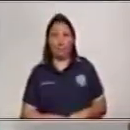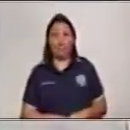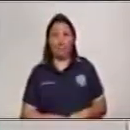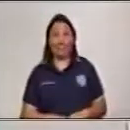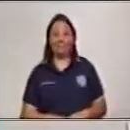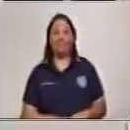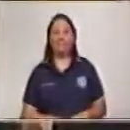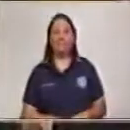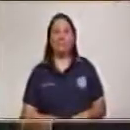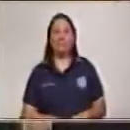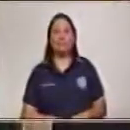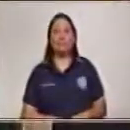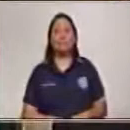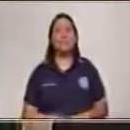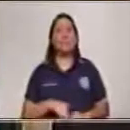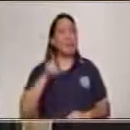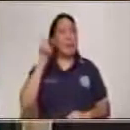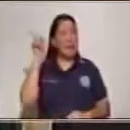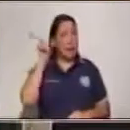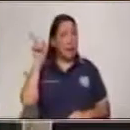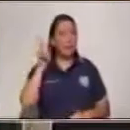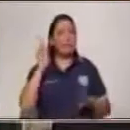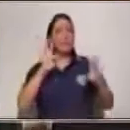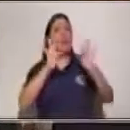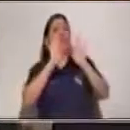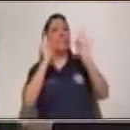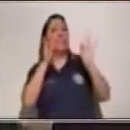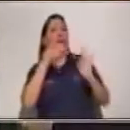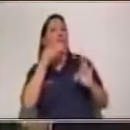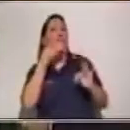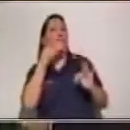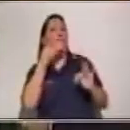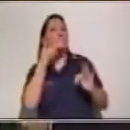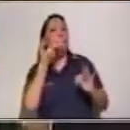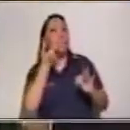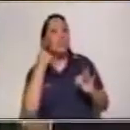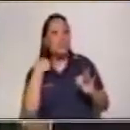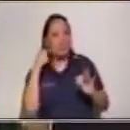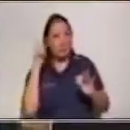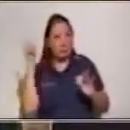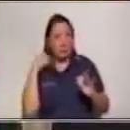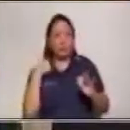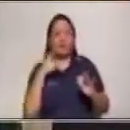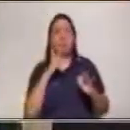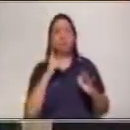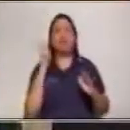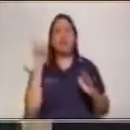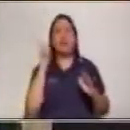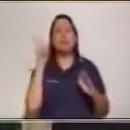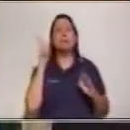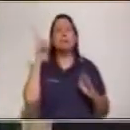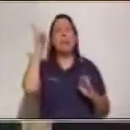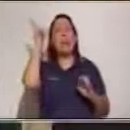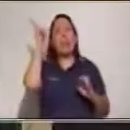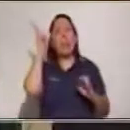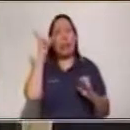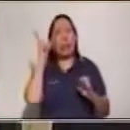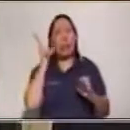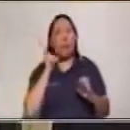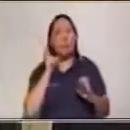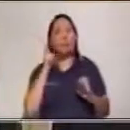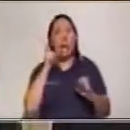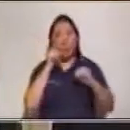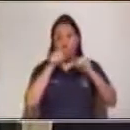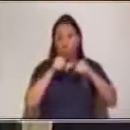Muy bien. Esa es una forma un poco lenta de hacer el proceso, pues podemos tener números